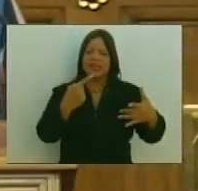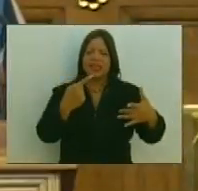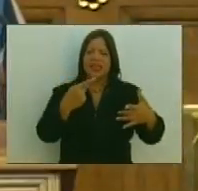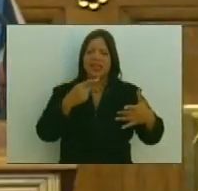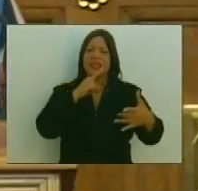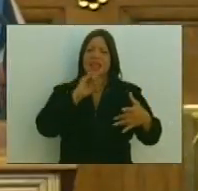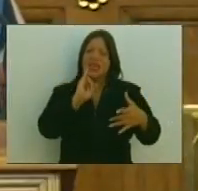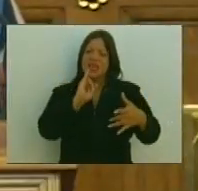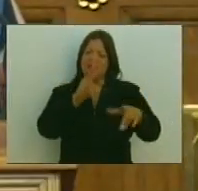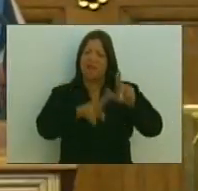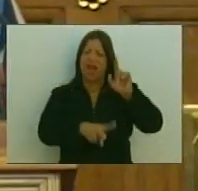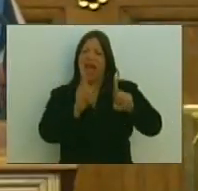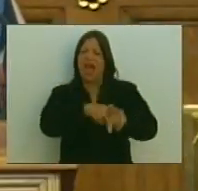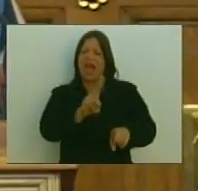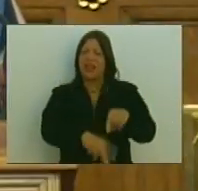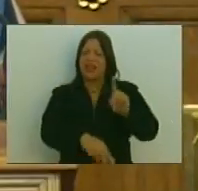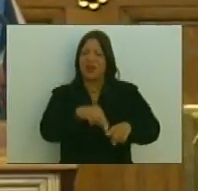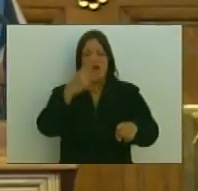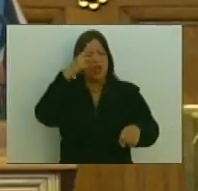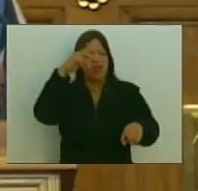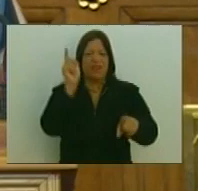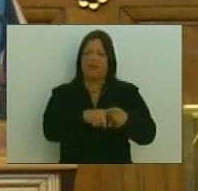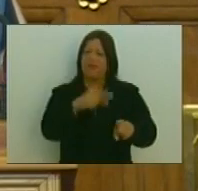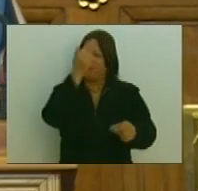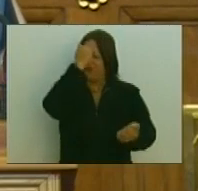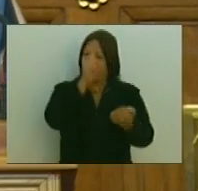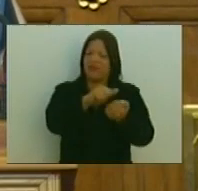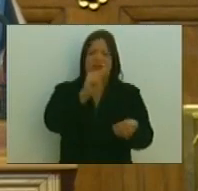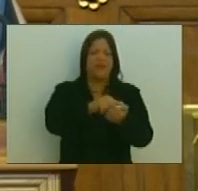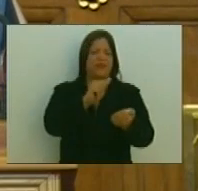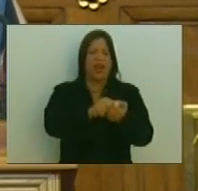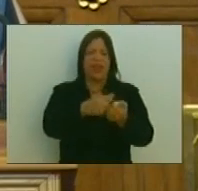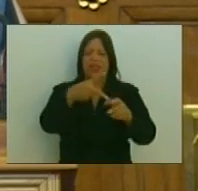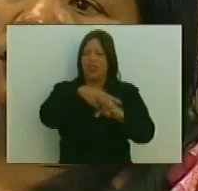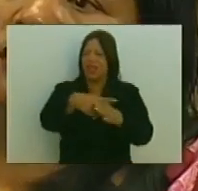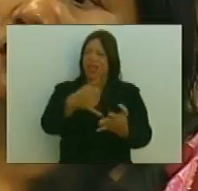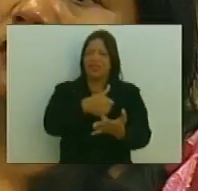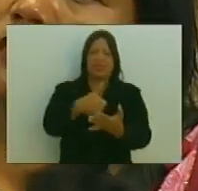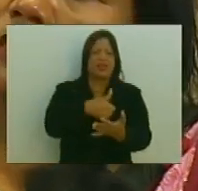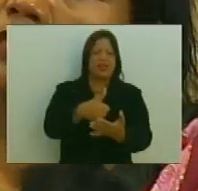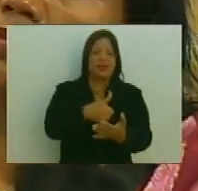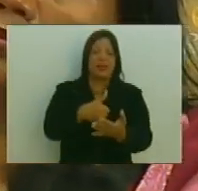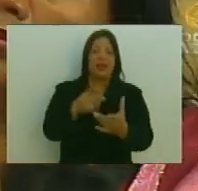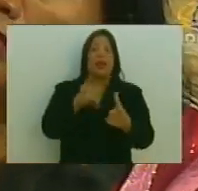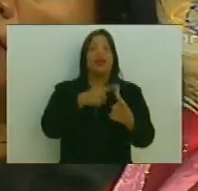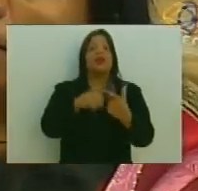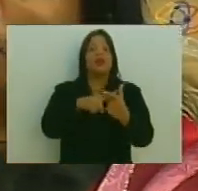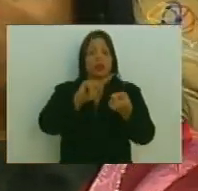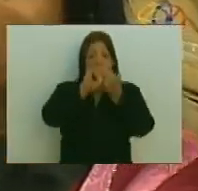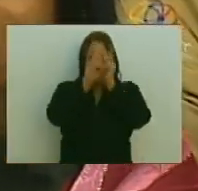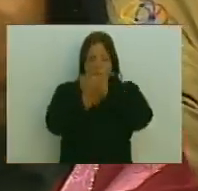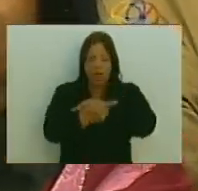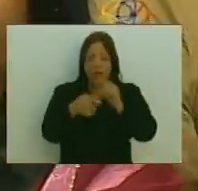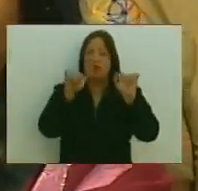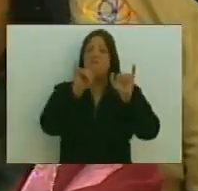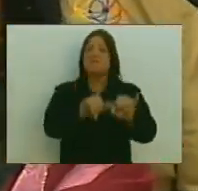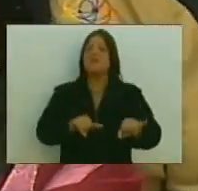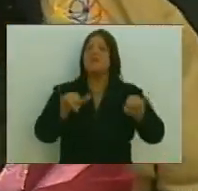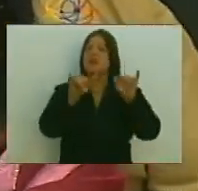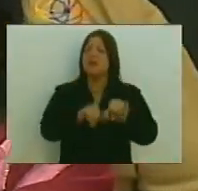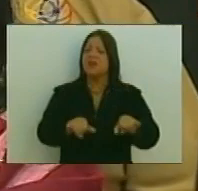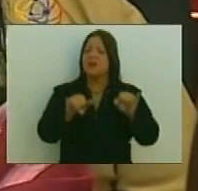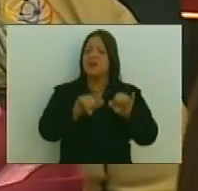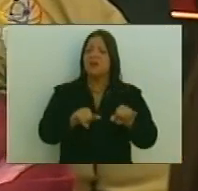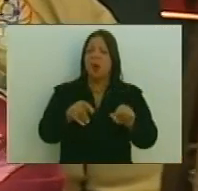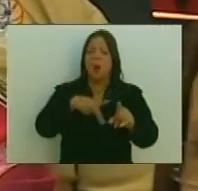ellos inválidos, incapacitados, minusválidos, entre otros, y que desde esta perspectiva eran asumidas las